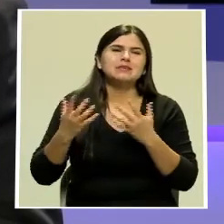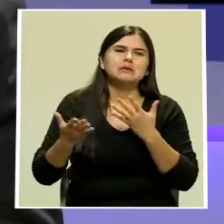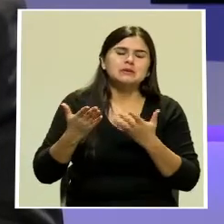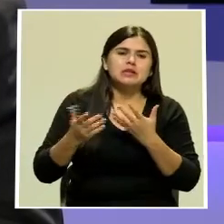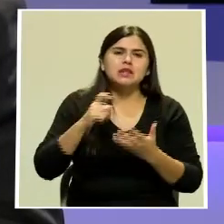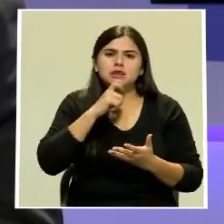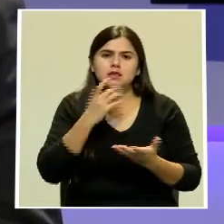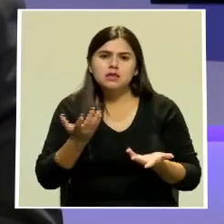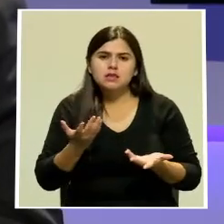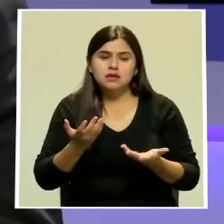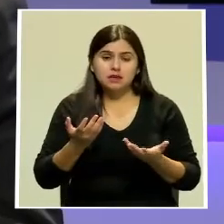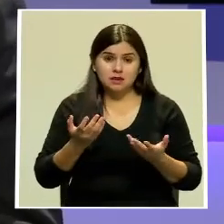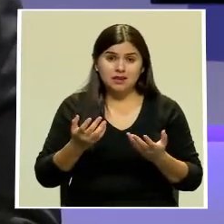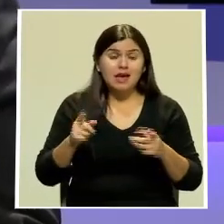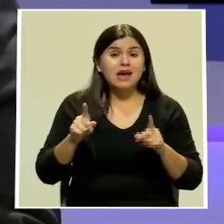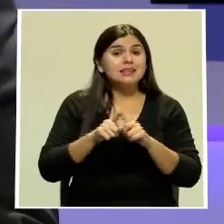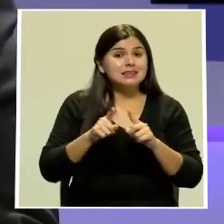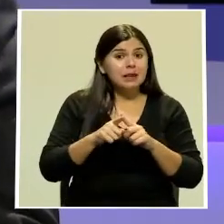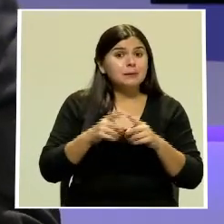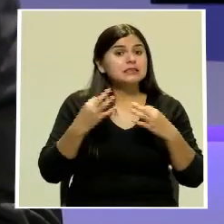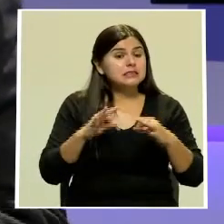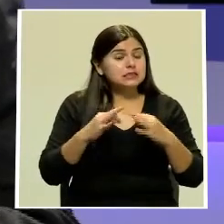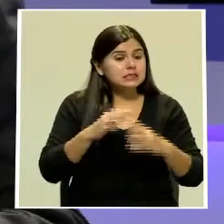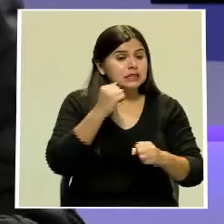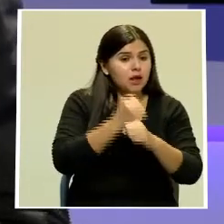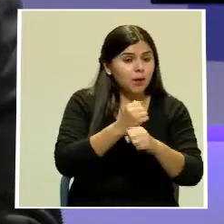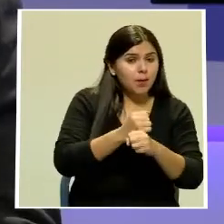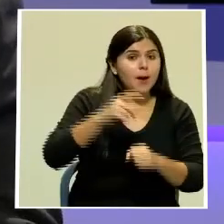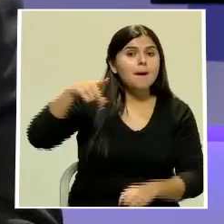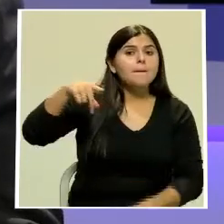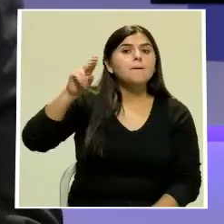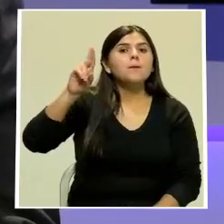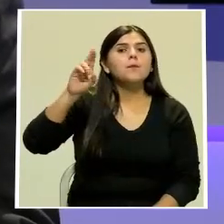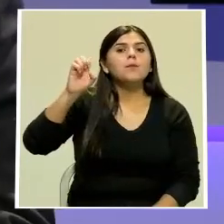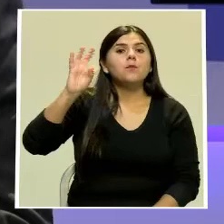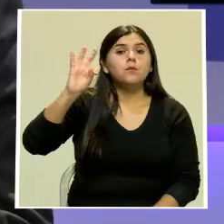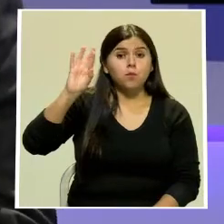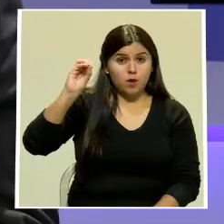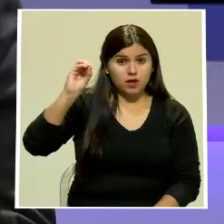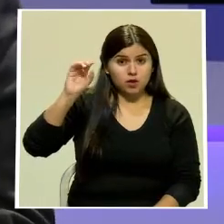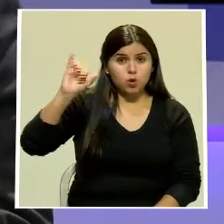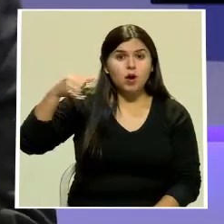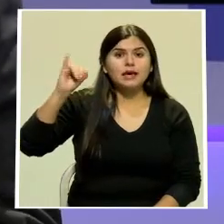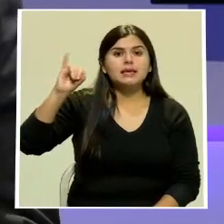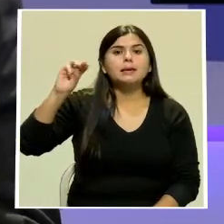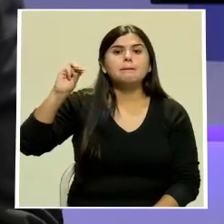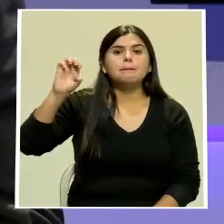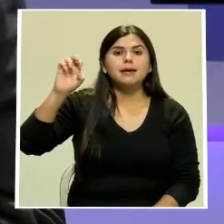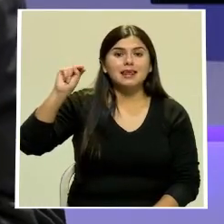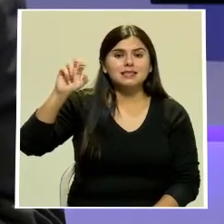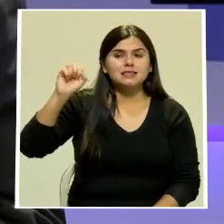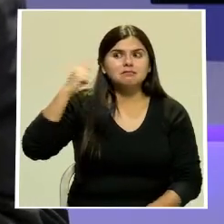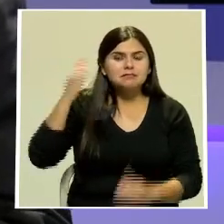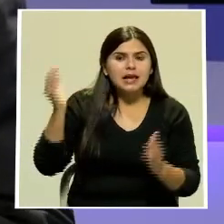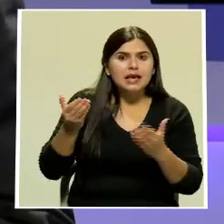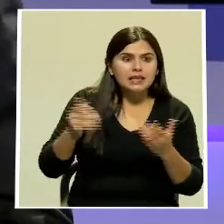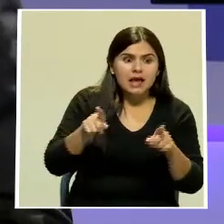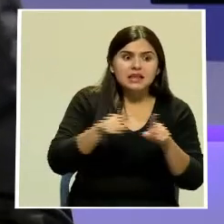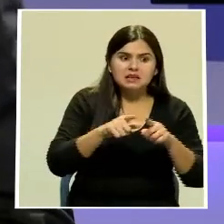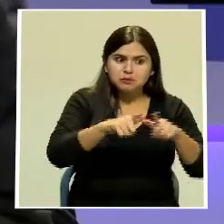haciendo también lo propio en Puerto Jiménez, que es al otro lado, también para construir otra marina que genere dinamismo y que genere también